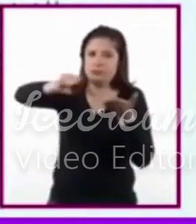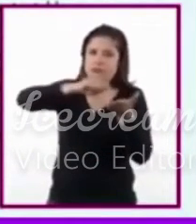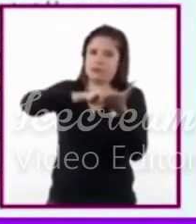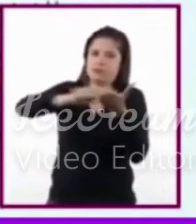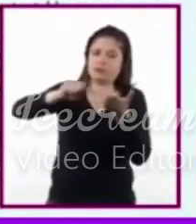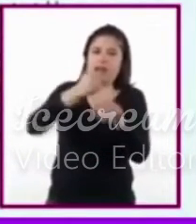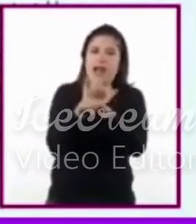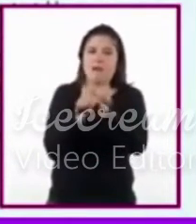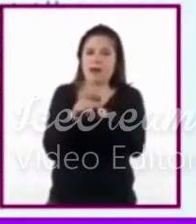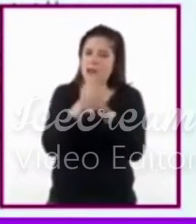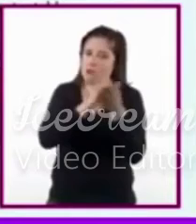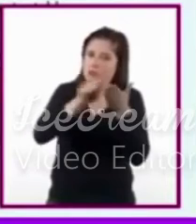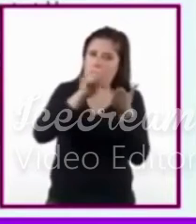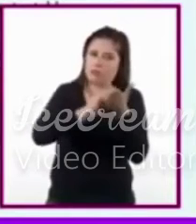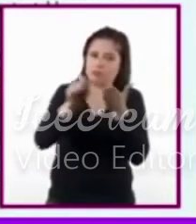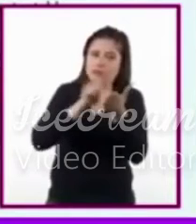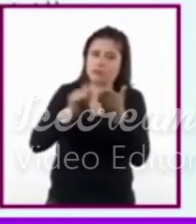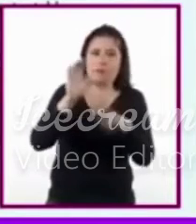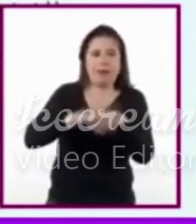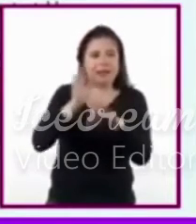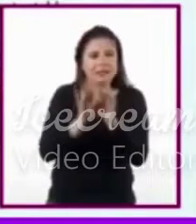sobresalientes.